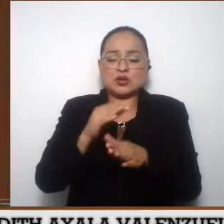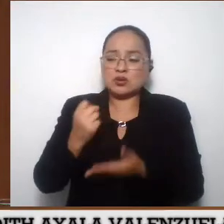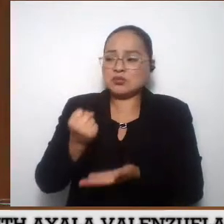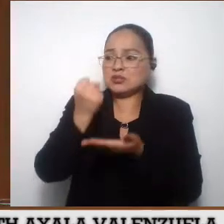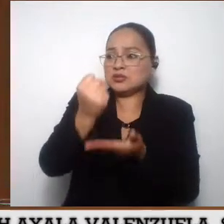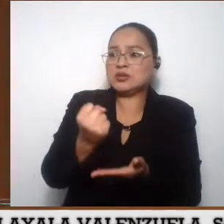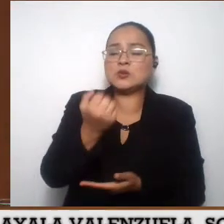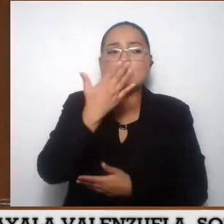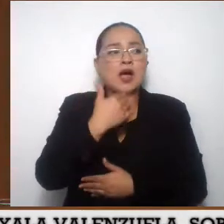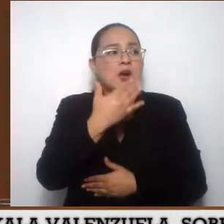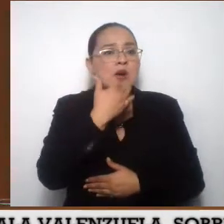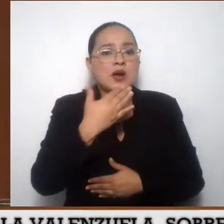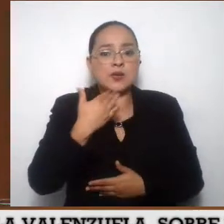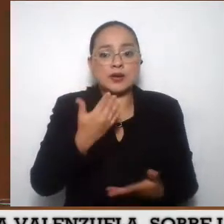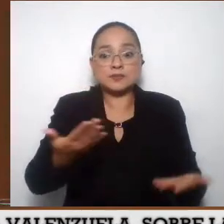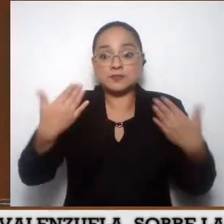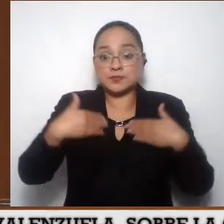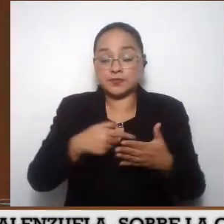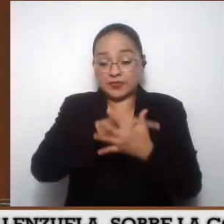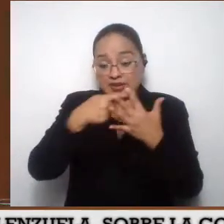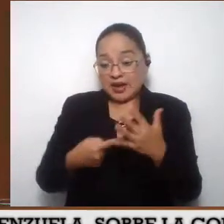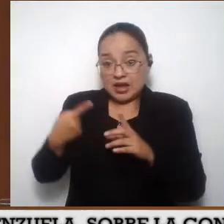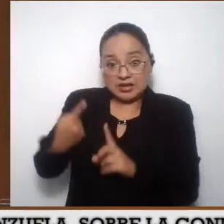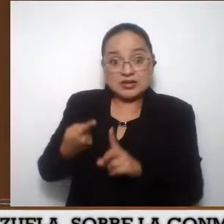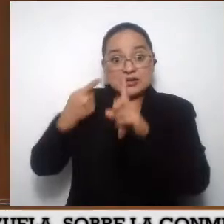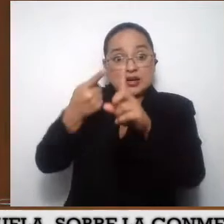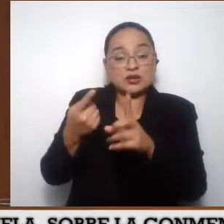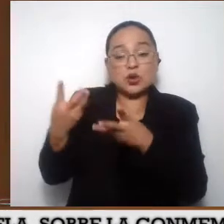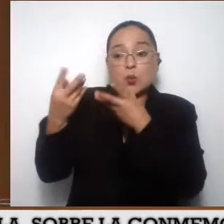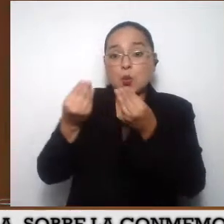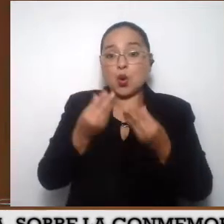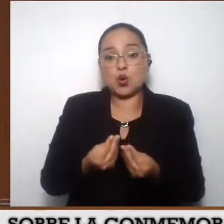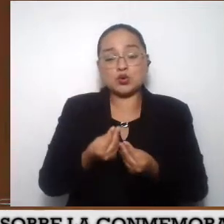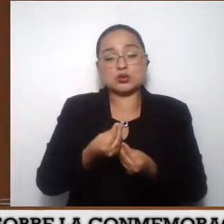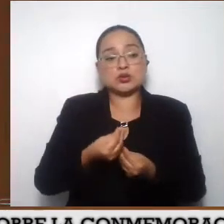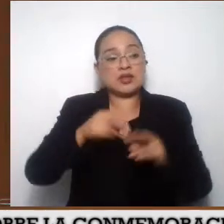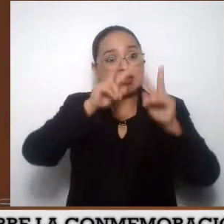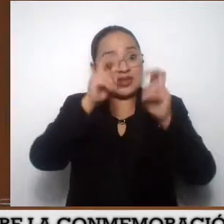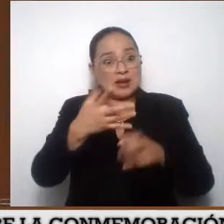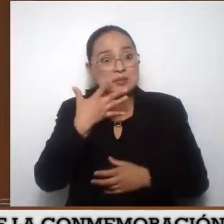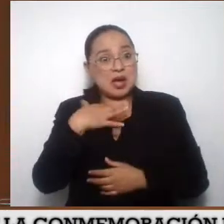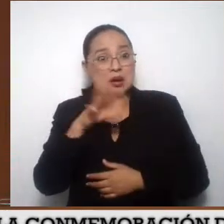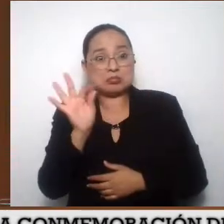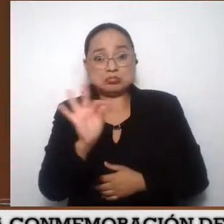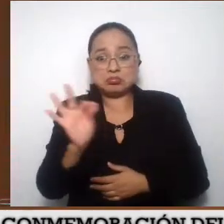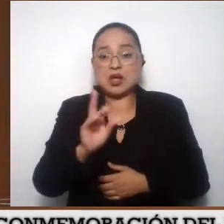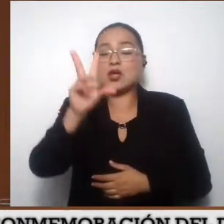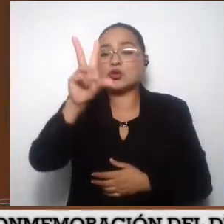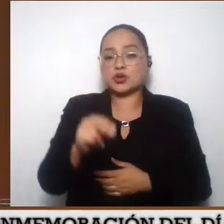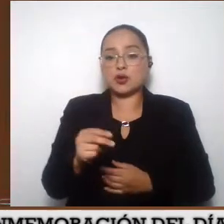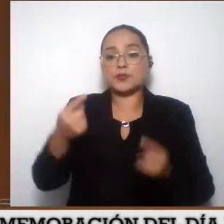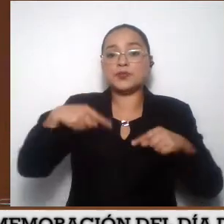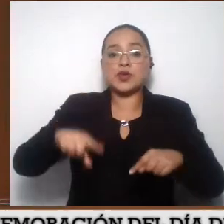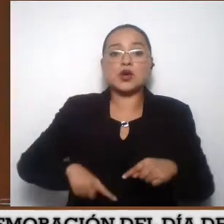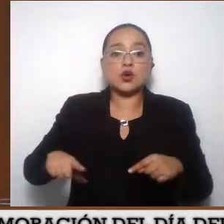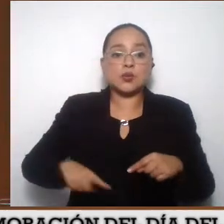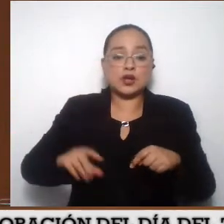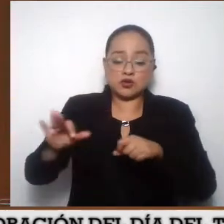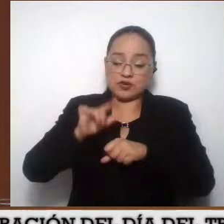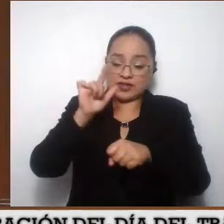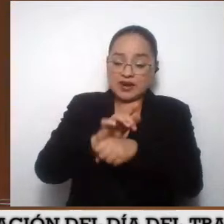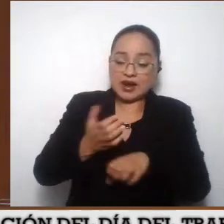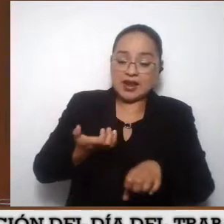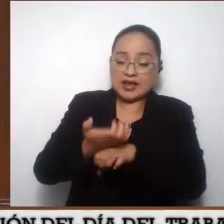Como podemos ver, son muchos los retos y no son menores. Es momento que el gobierno federal, el estatal y